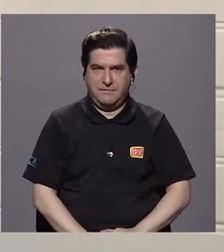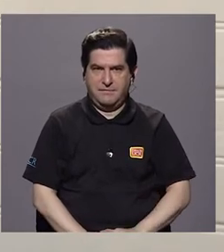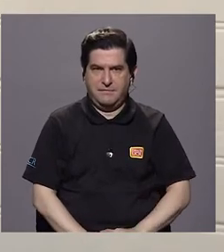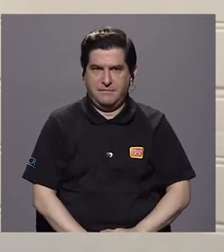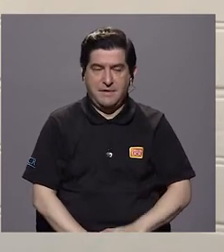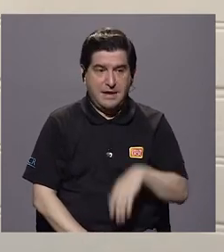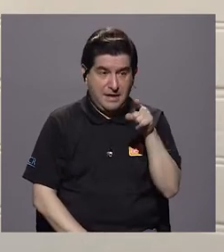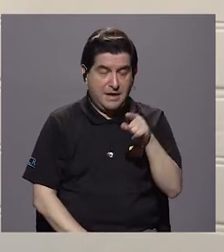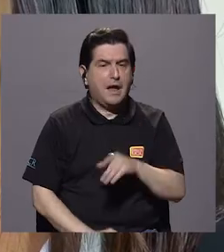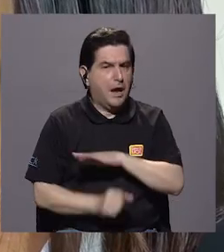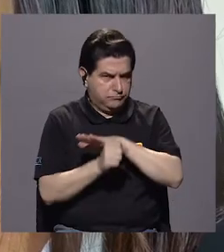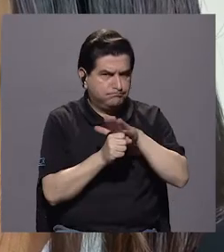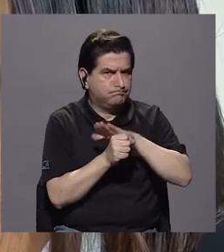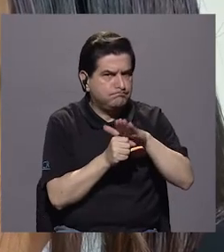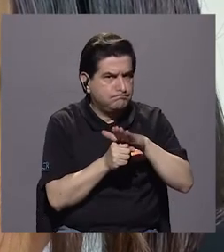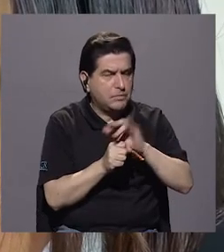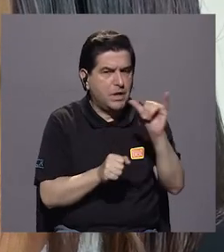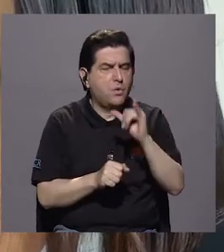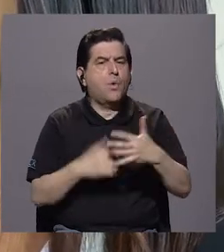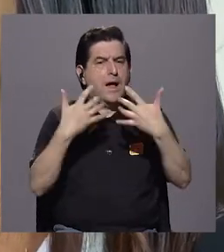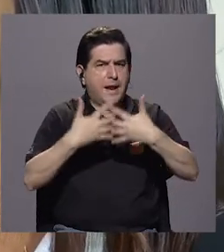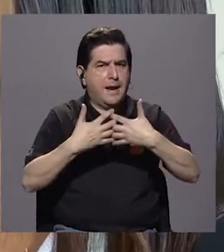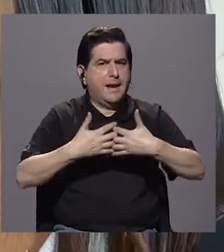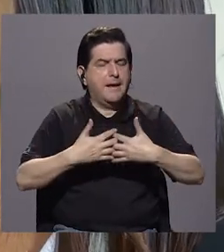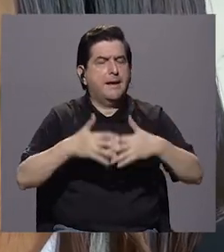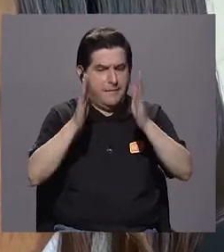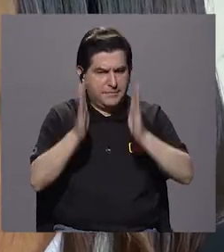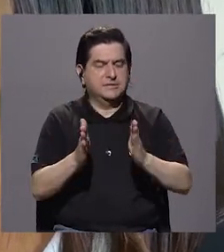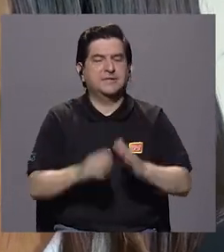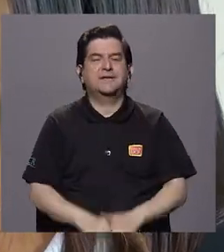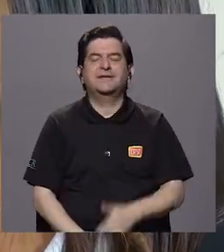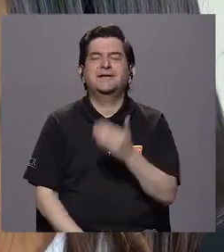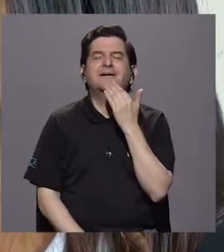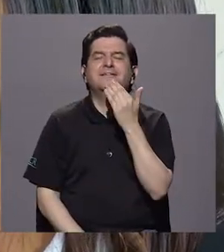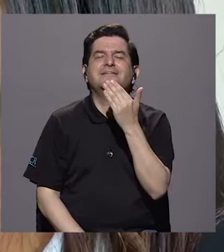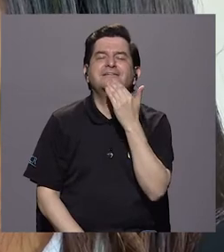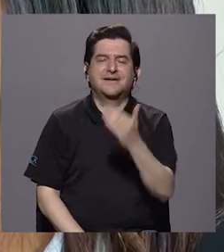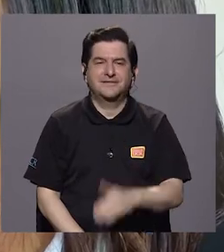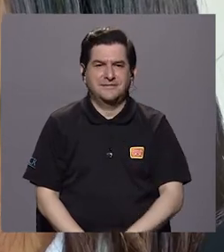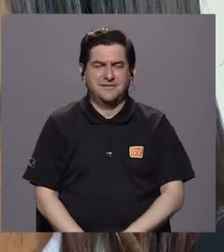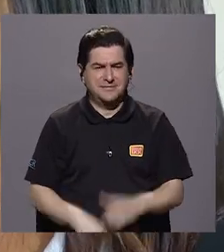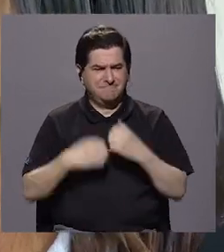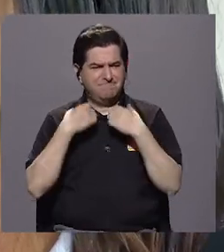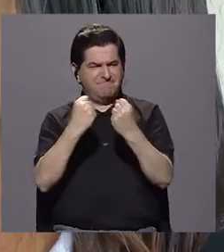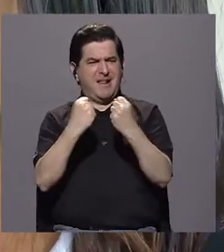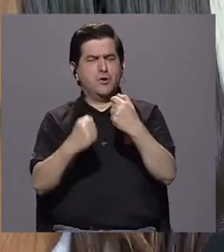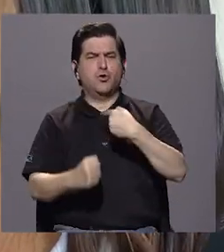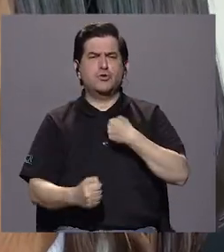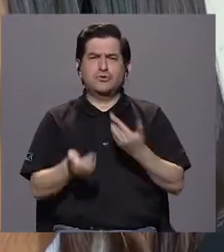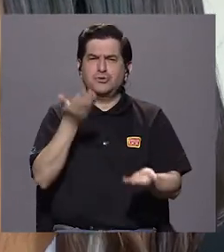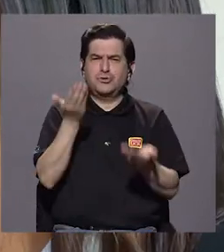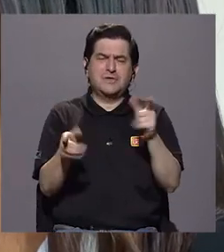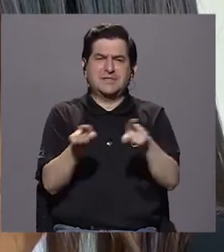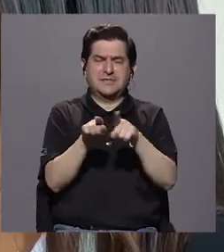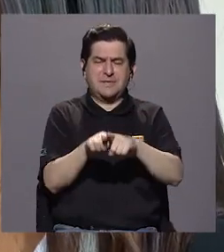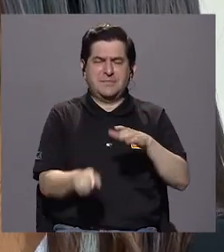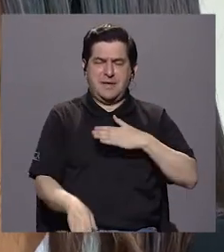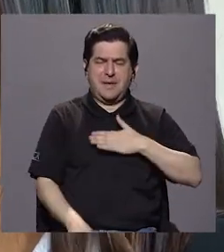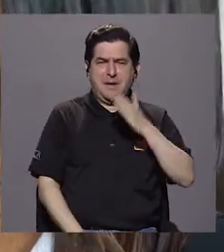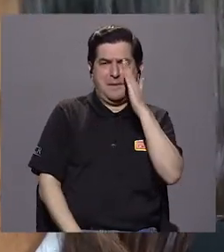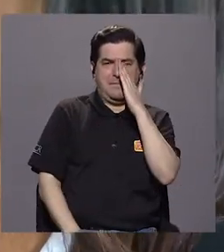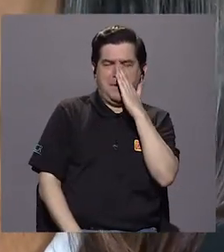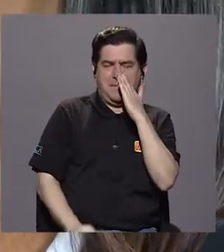muy completa y también empresaria. Muchas gracias. Yo creo que la valentía la tomé un poquito también de mi mamá.